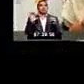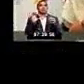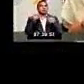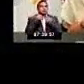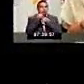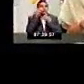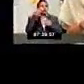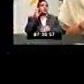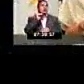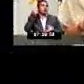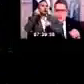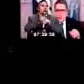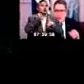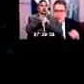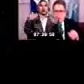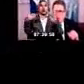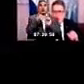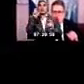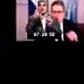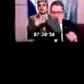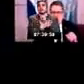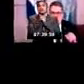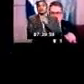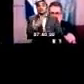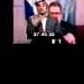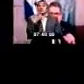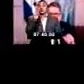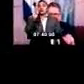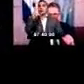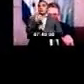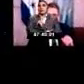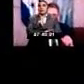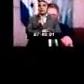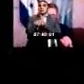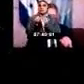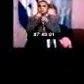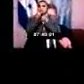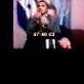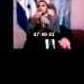las experiencias de lucha contra la pobreza de los 16 países participantes.